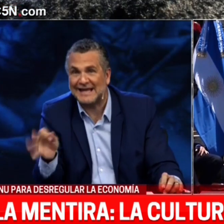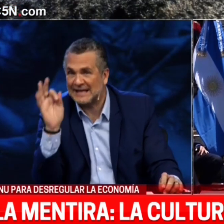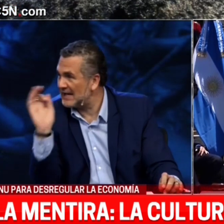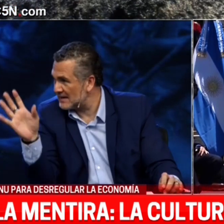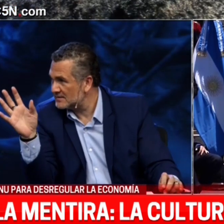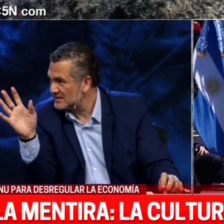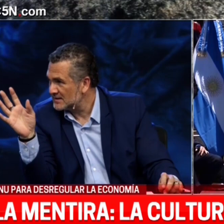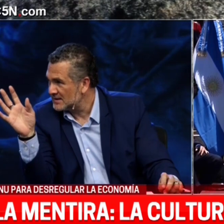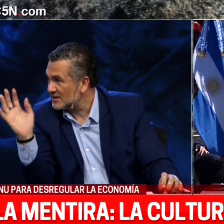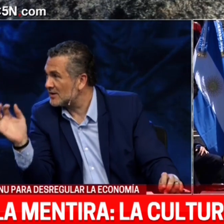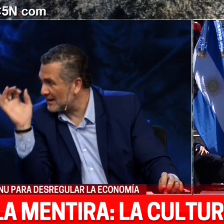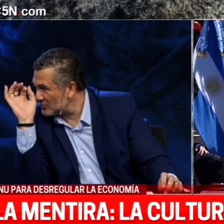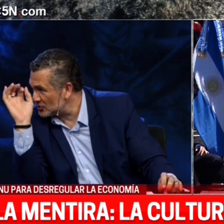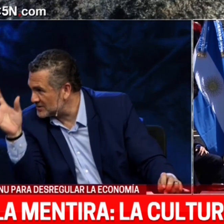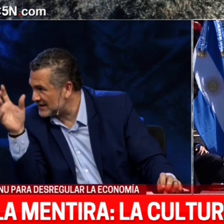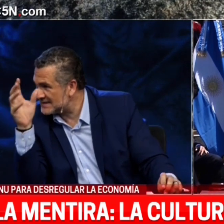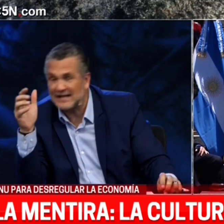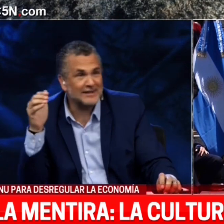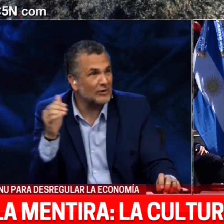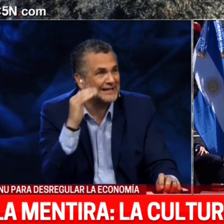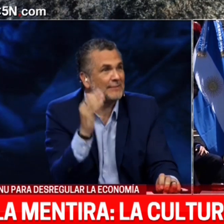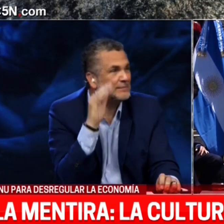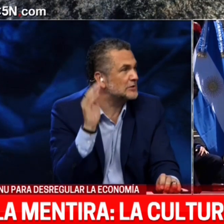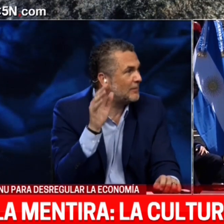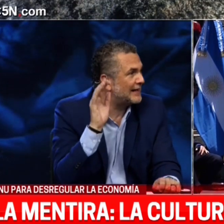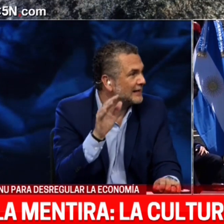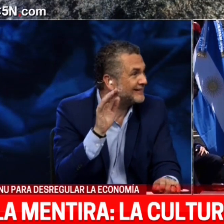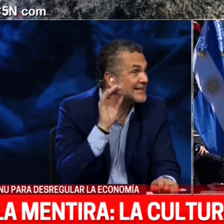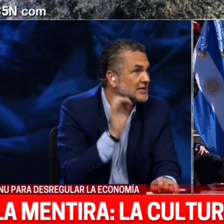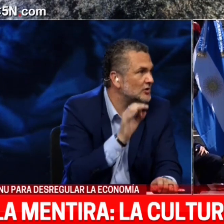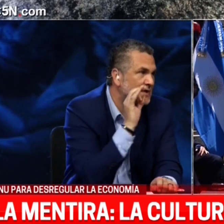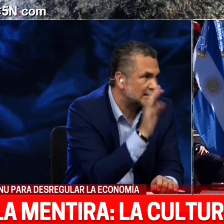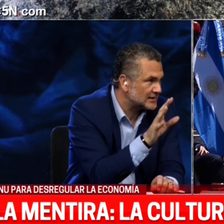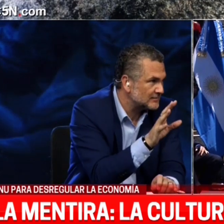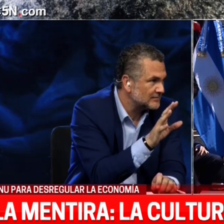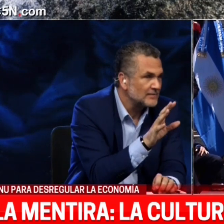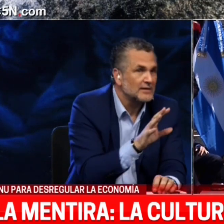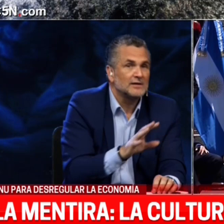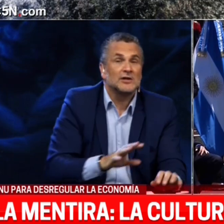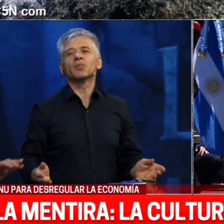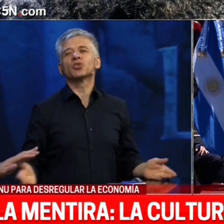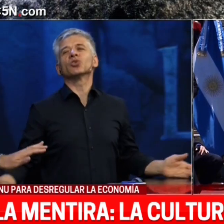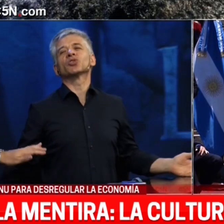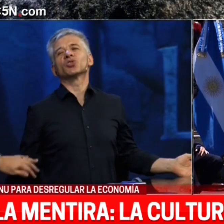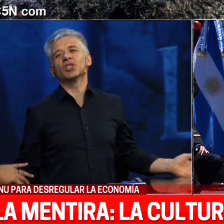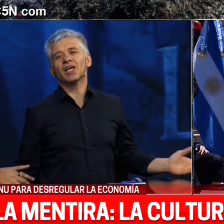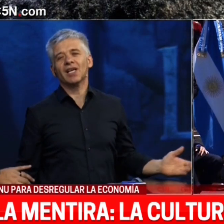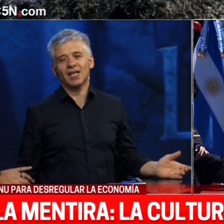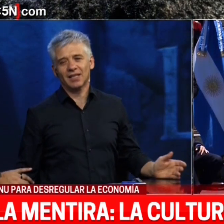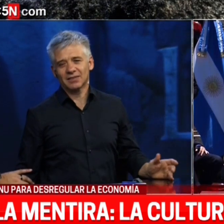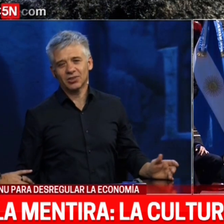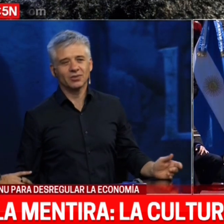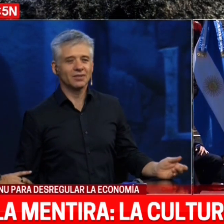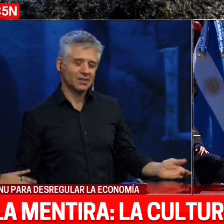de la música que quieran cuyos tickets salen de 40,000 pesos para arriba están llenos de gente eso es el 20 eso es el 10% de la